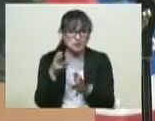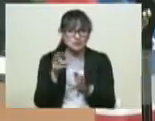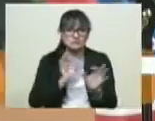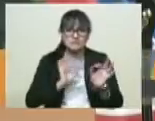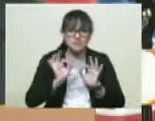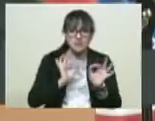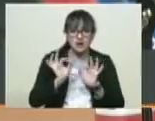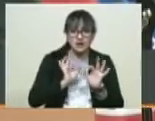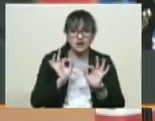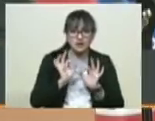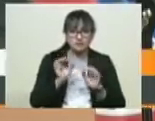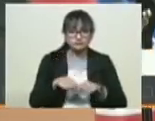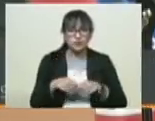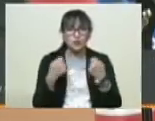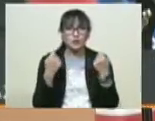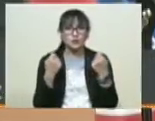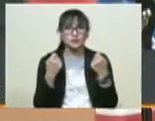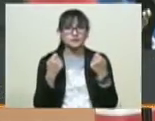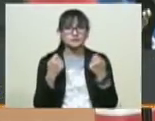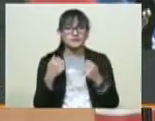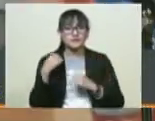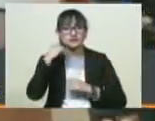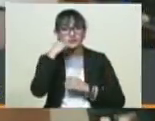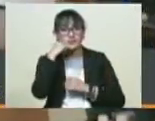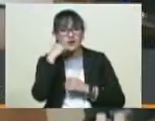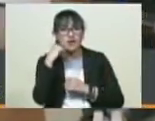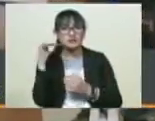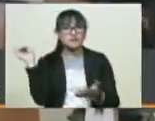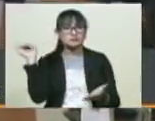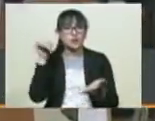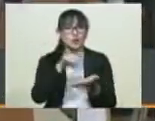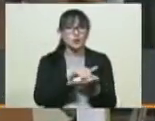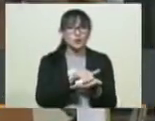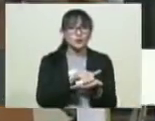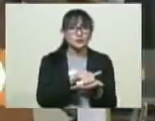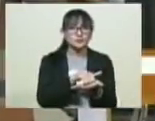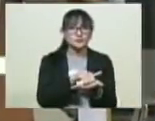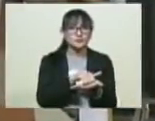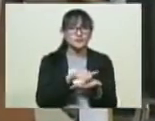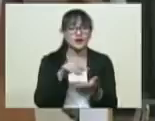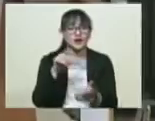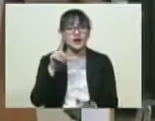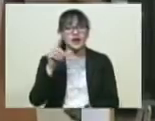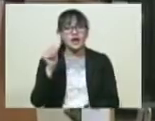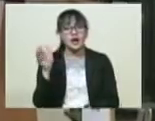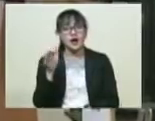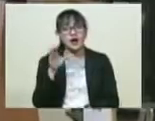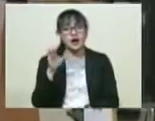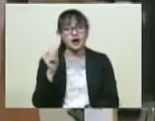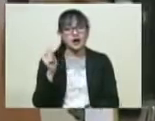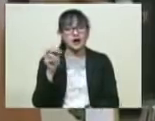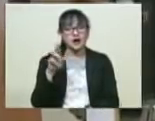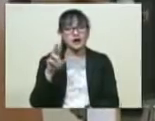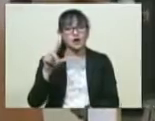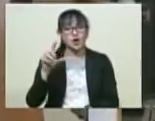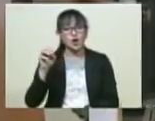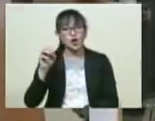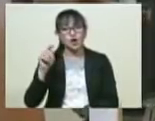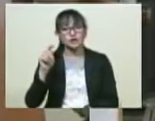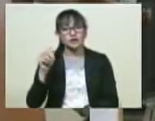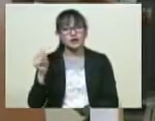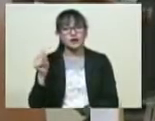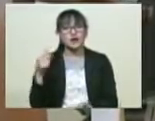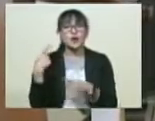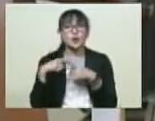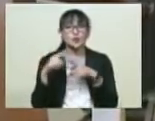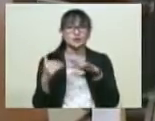aérea Generalísimo Francisco de Miranda en La Carlota y algunas instituciones del Estado